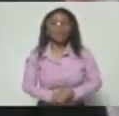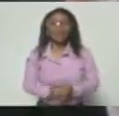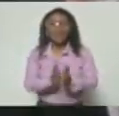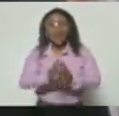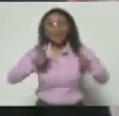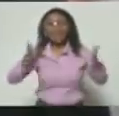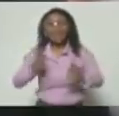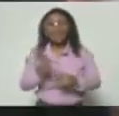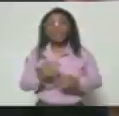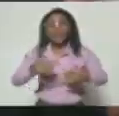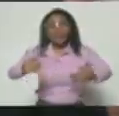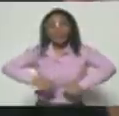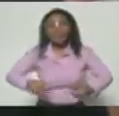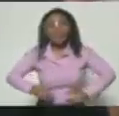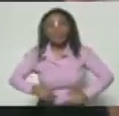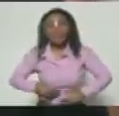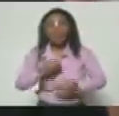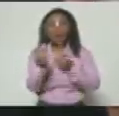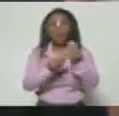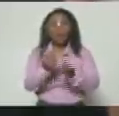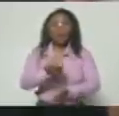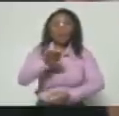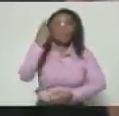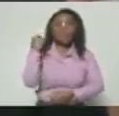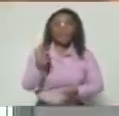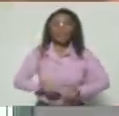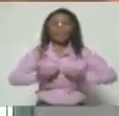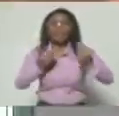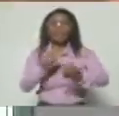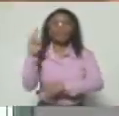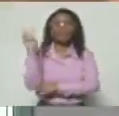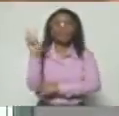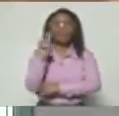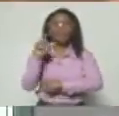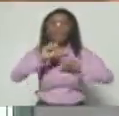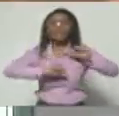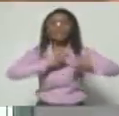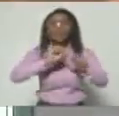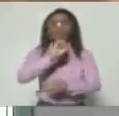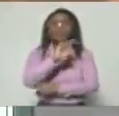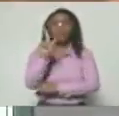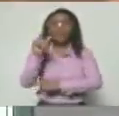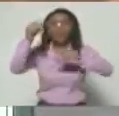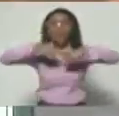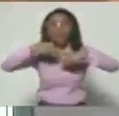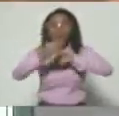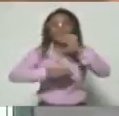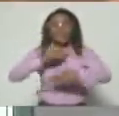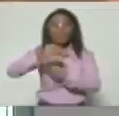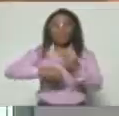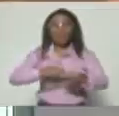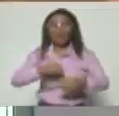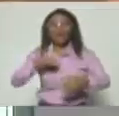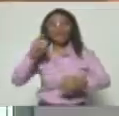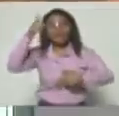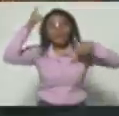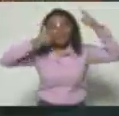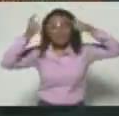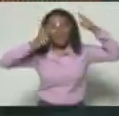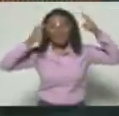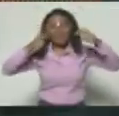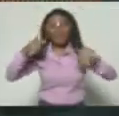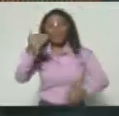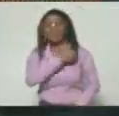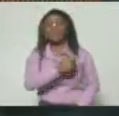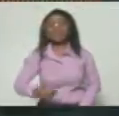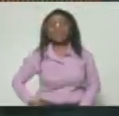grandes esfuerzos, como ayer, han dado los venezolanos del siglo XXI, hoy encarnados en Hugo Chávez, en el presidente